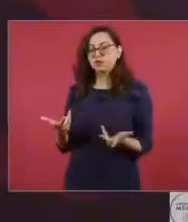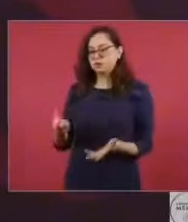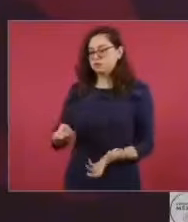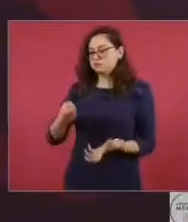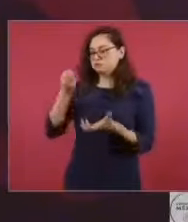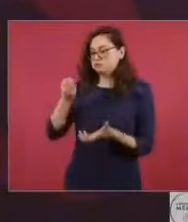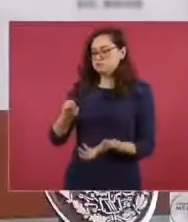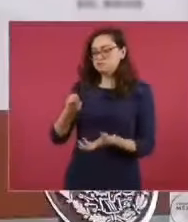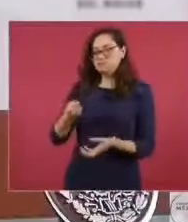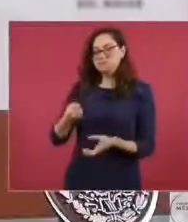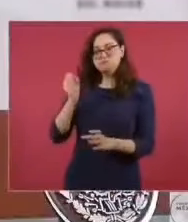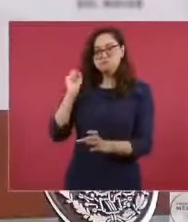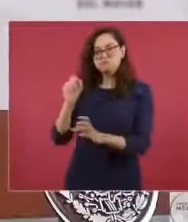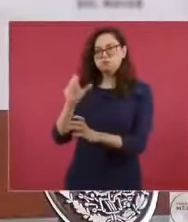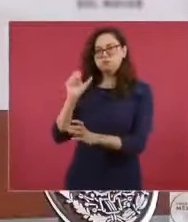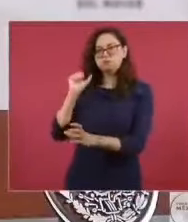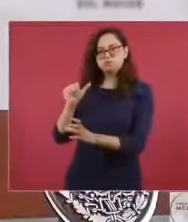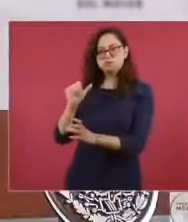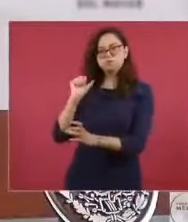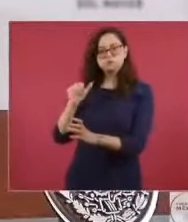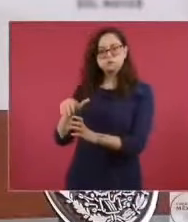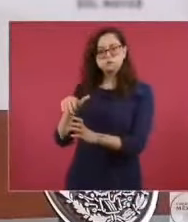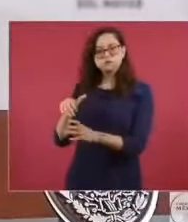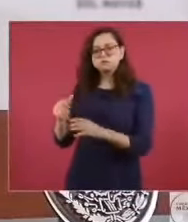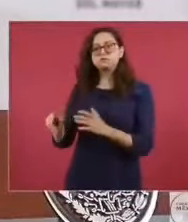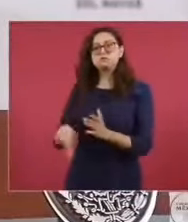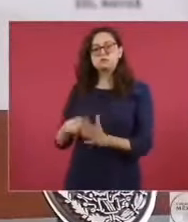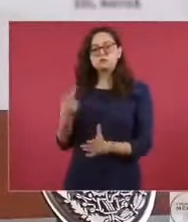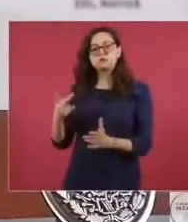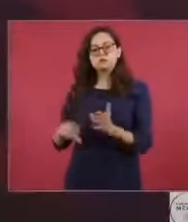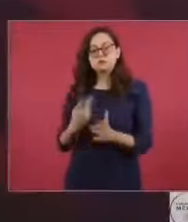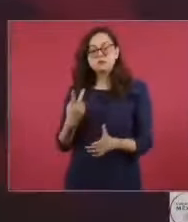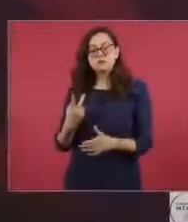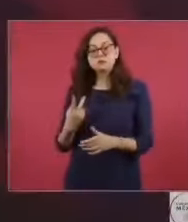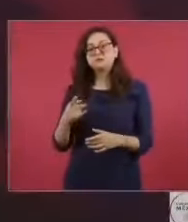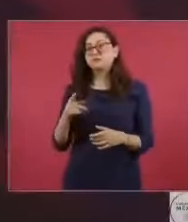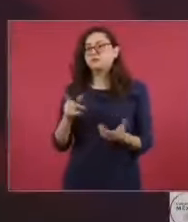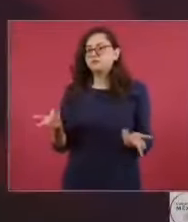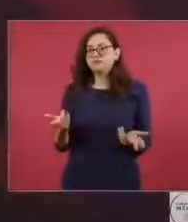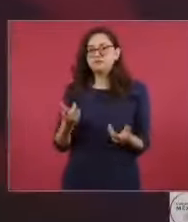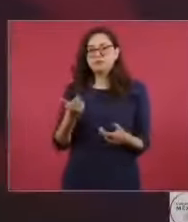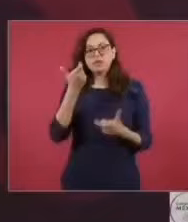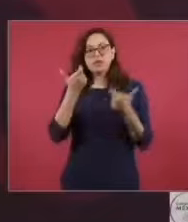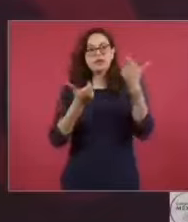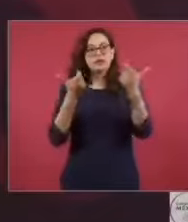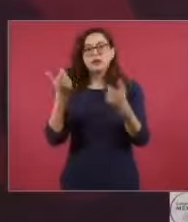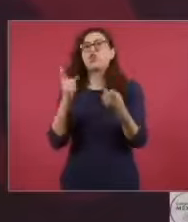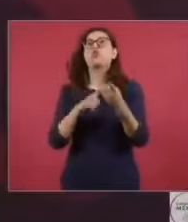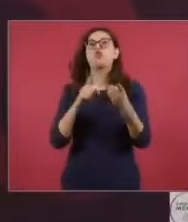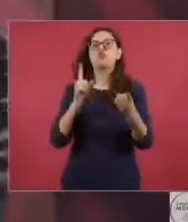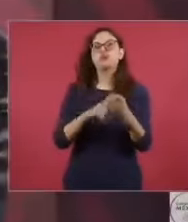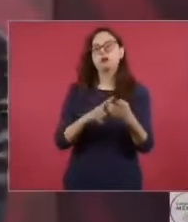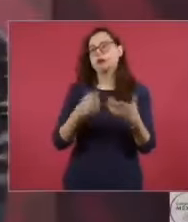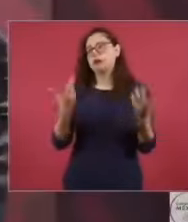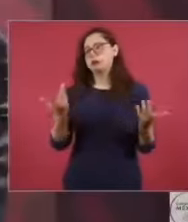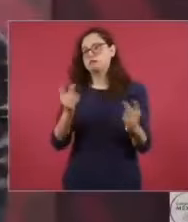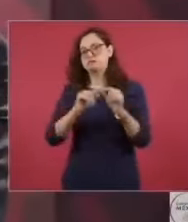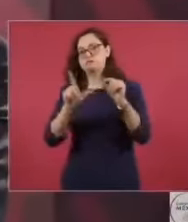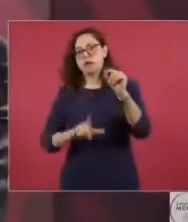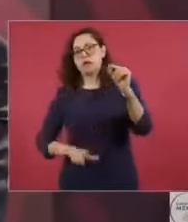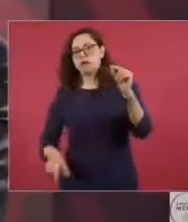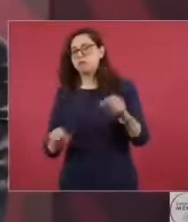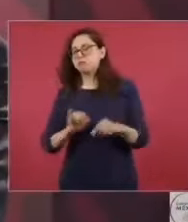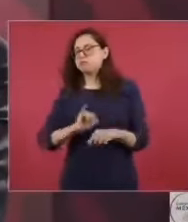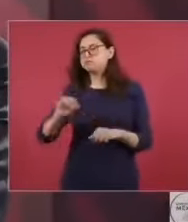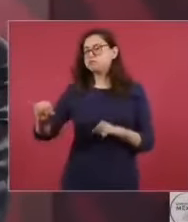pudo despedirse de gente que estuvo aquí. Amigos que están allá, por ejemplo, en pandemia, ya no se pudieron despedir de su familia porque murieron